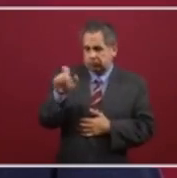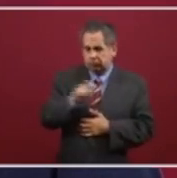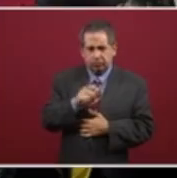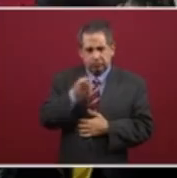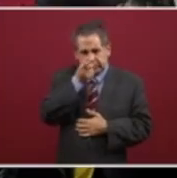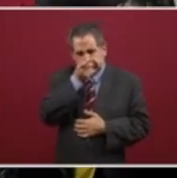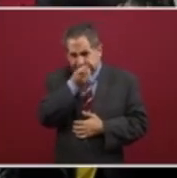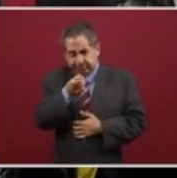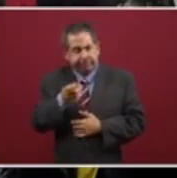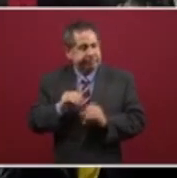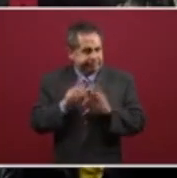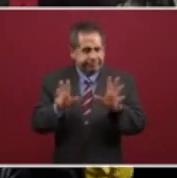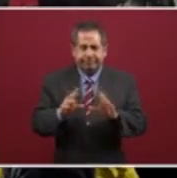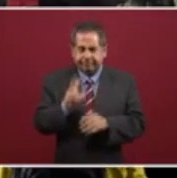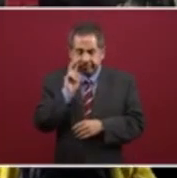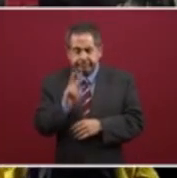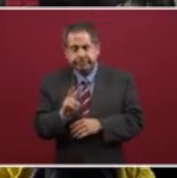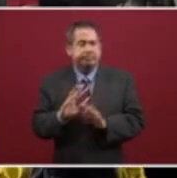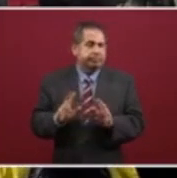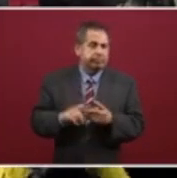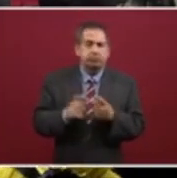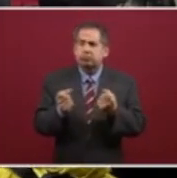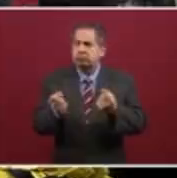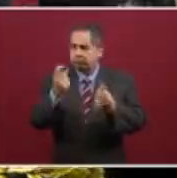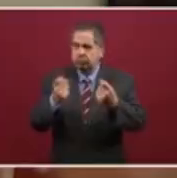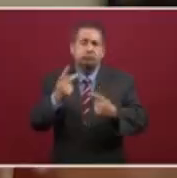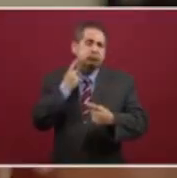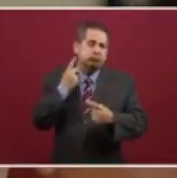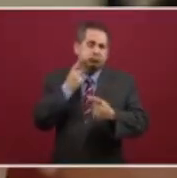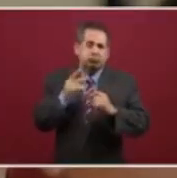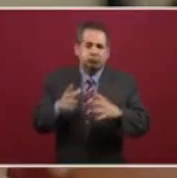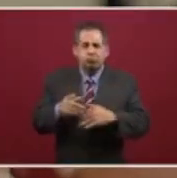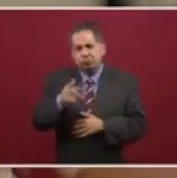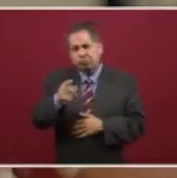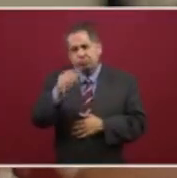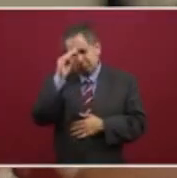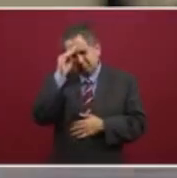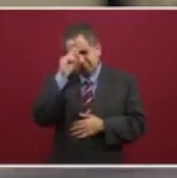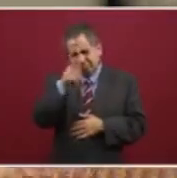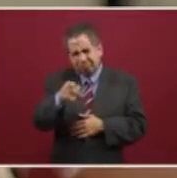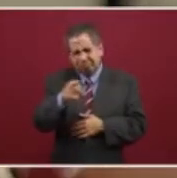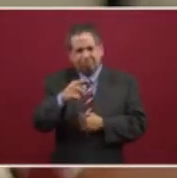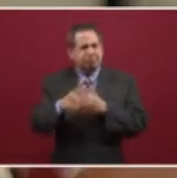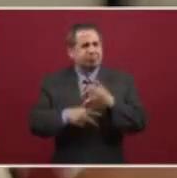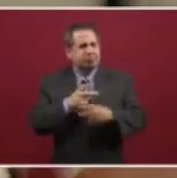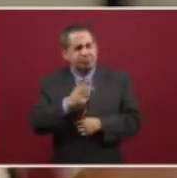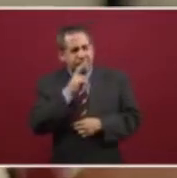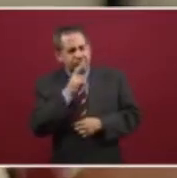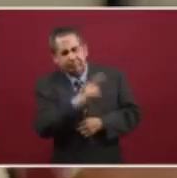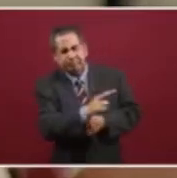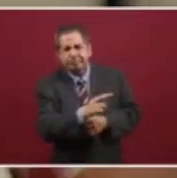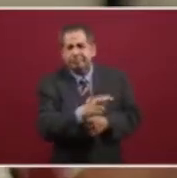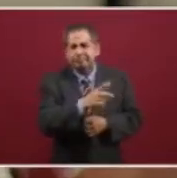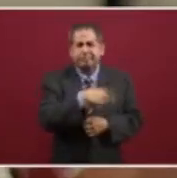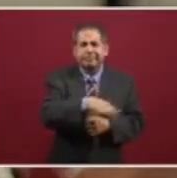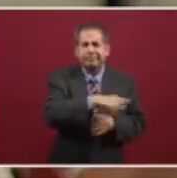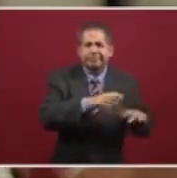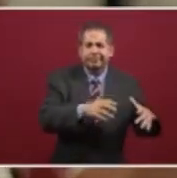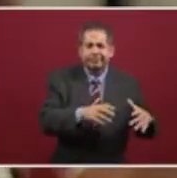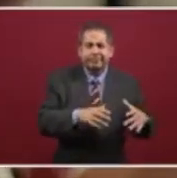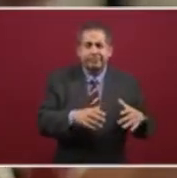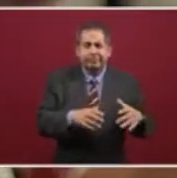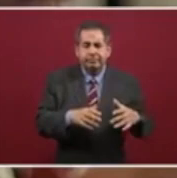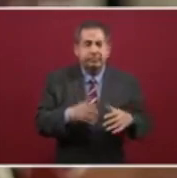ejemplo, de algunos políticos. ¿Usted qué respondería en la